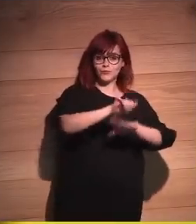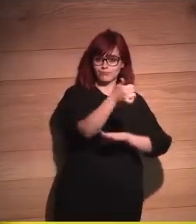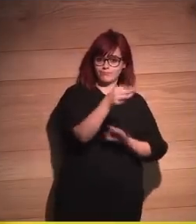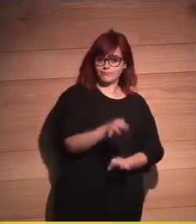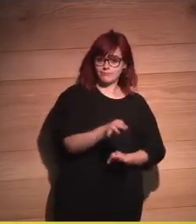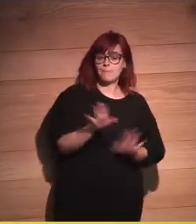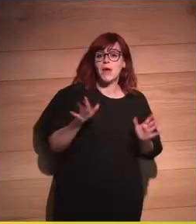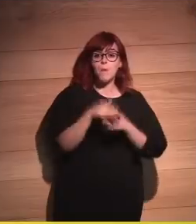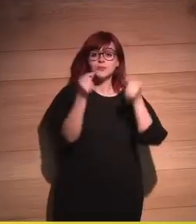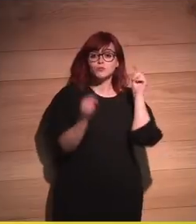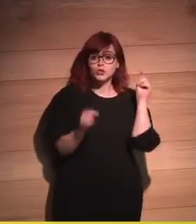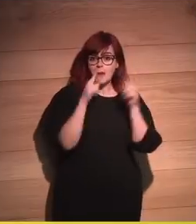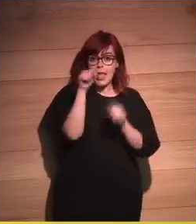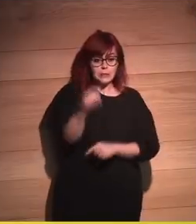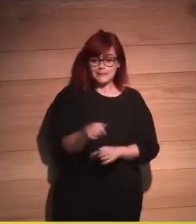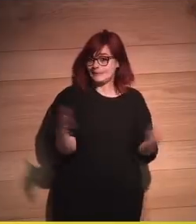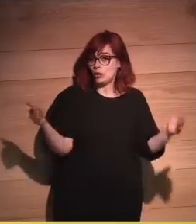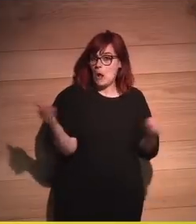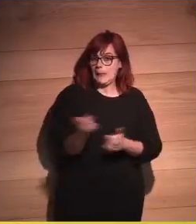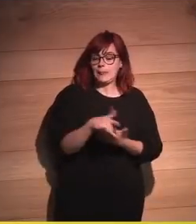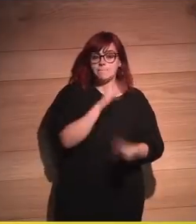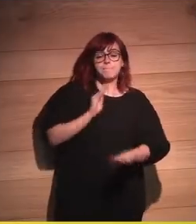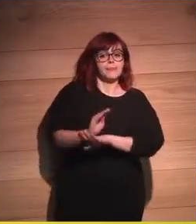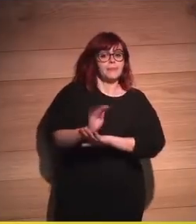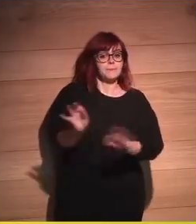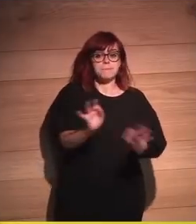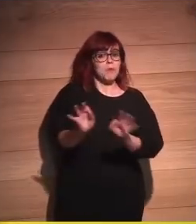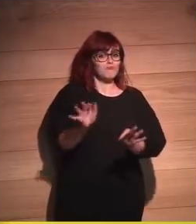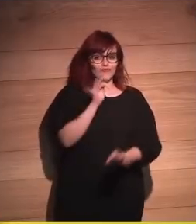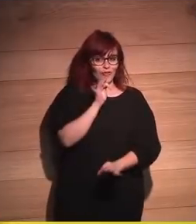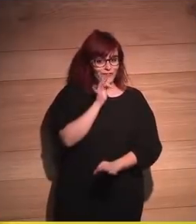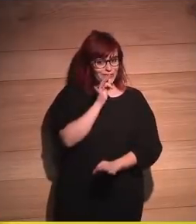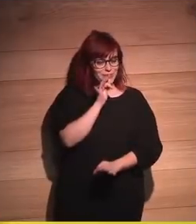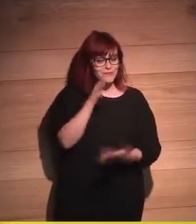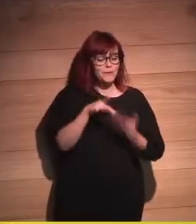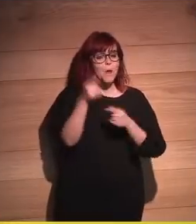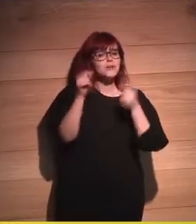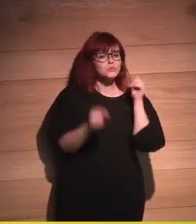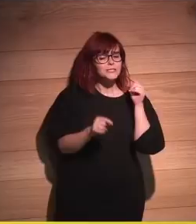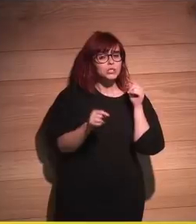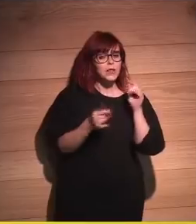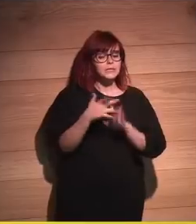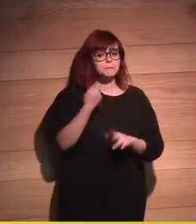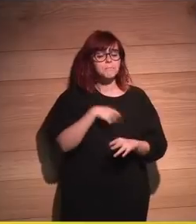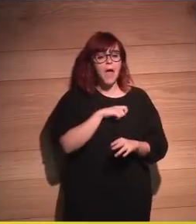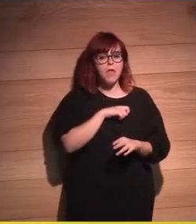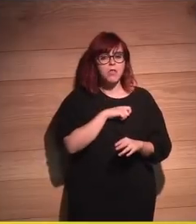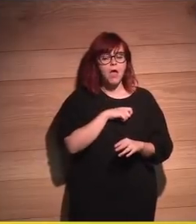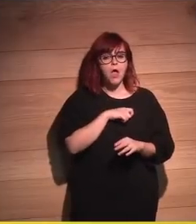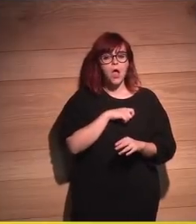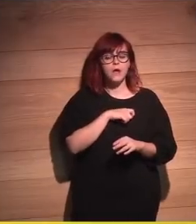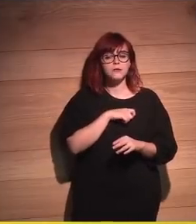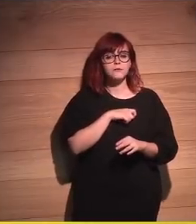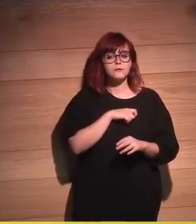tenemos presupuesto para este año, no se ha podido todavía montar. Pero el presupuesto de España